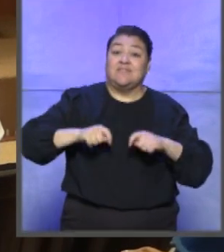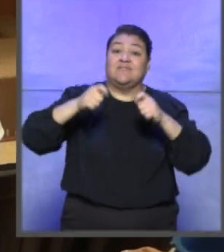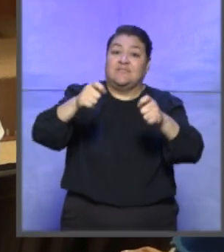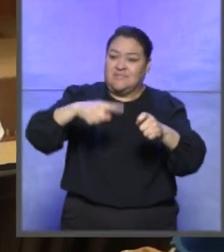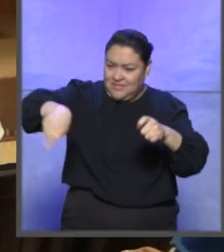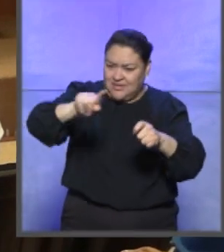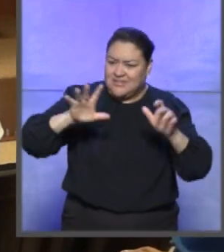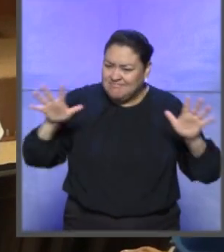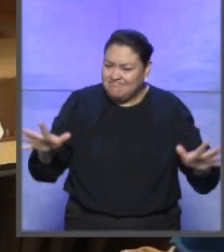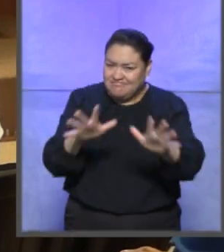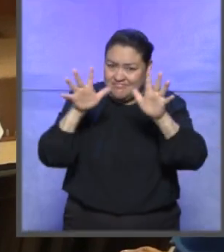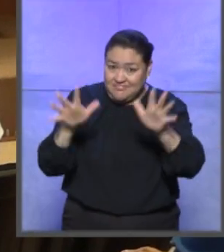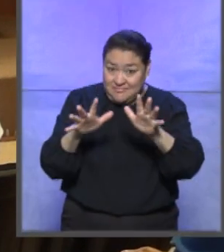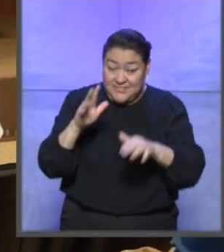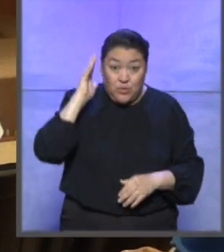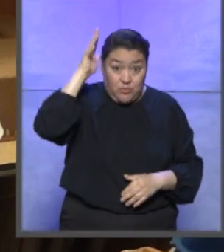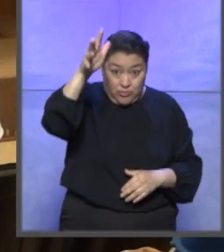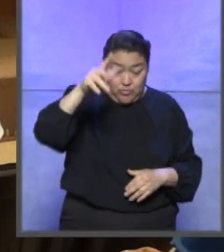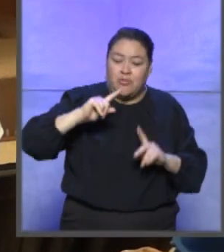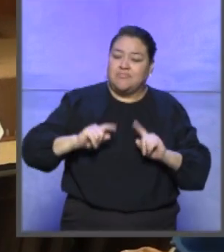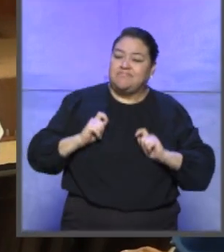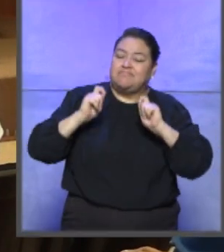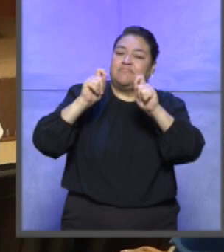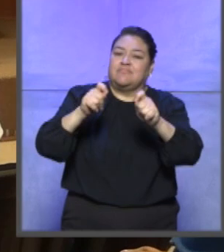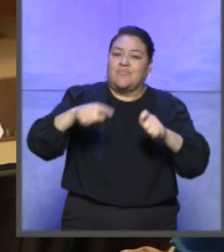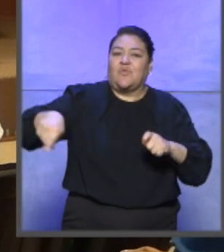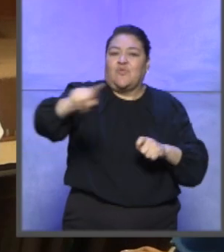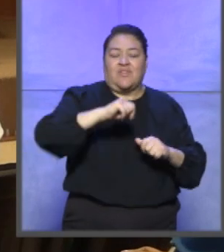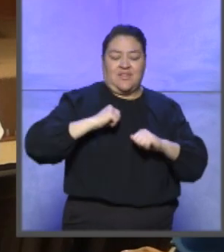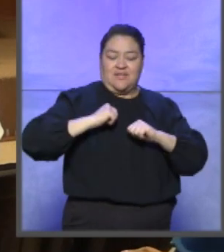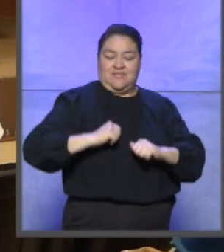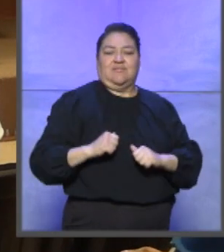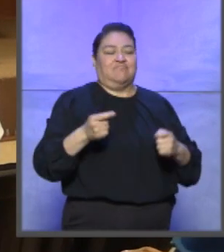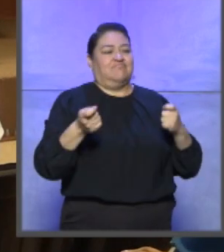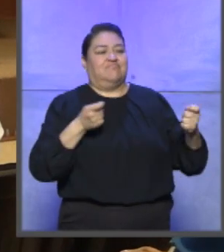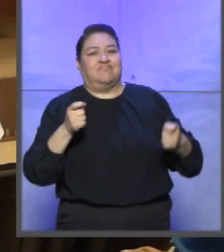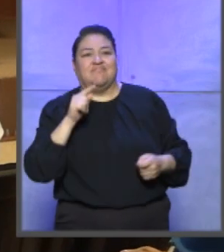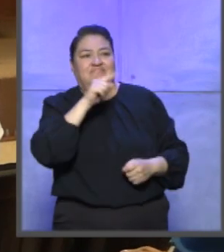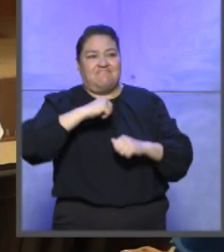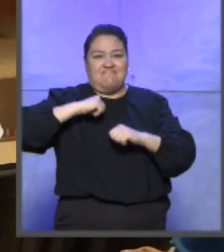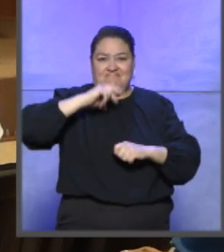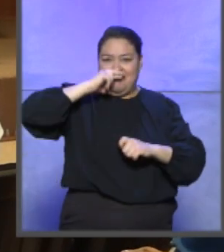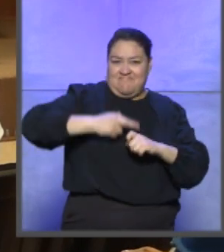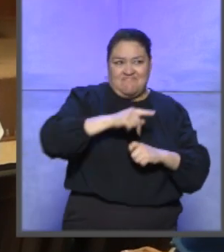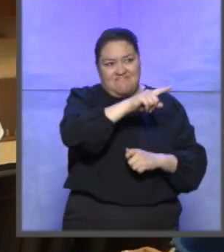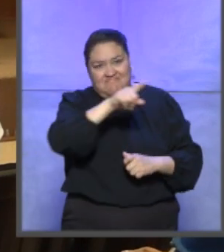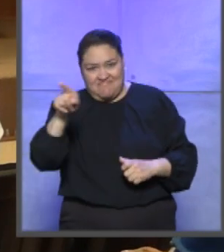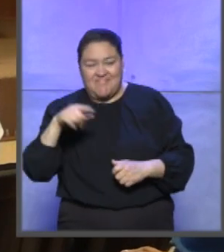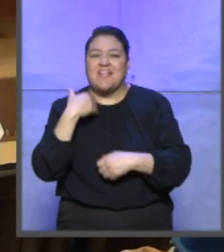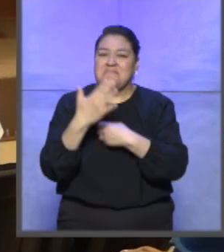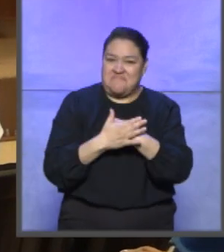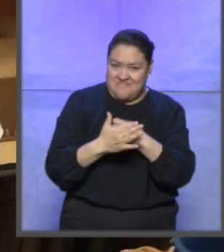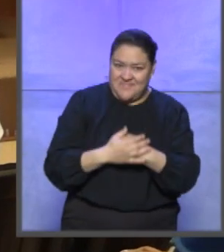de fomentar, porque el día de mañana son ustedes quienes nos van a representar en las diversas trincheras de